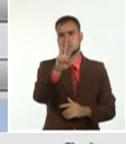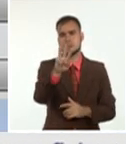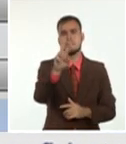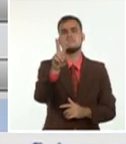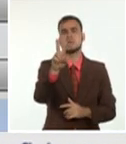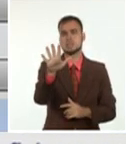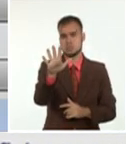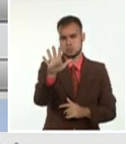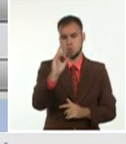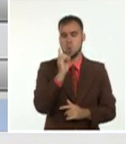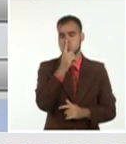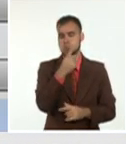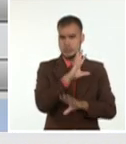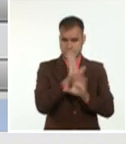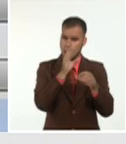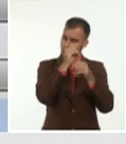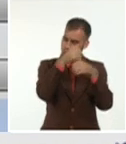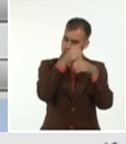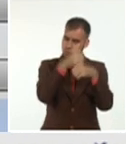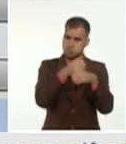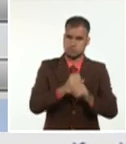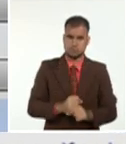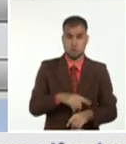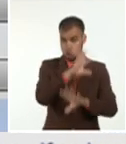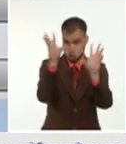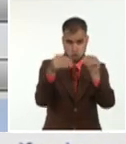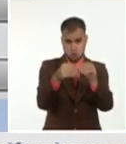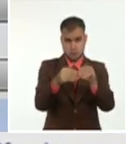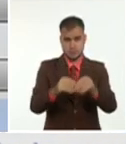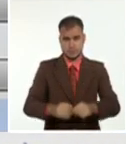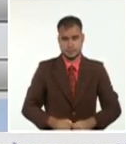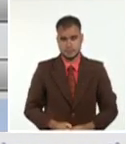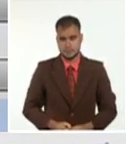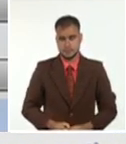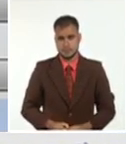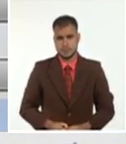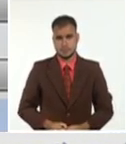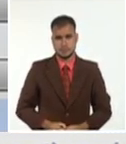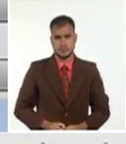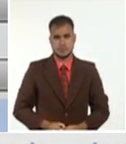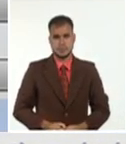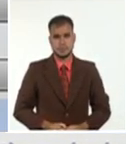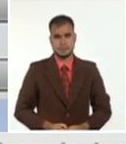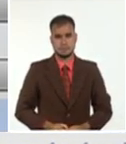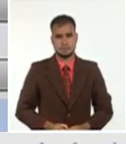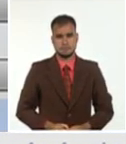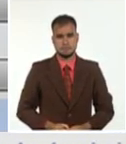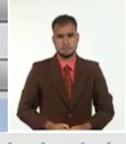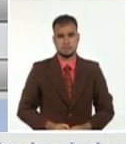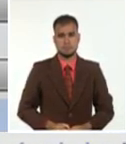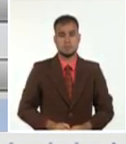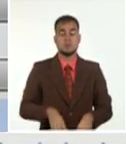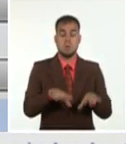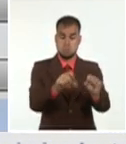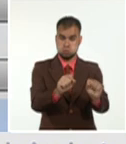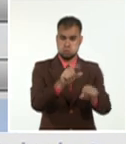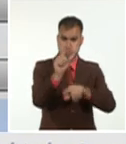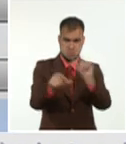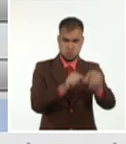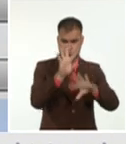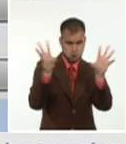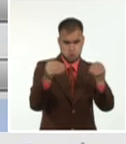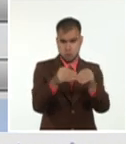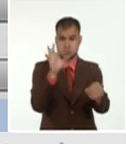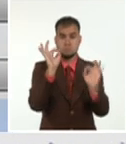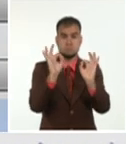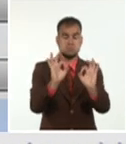4.596.325 muestras de PCR para el diagnóstico de la enfermedad y se han diagnosticado desde el mes